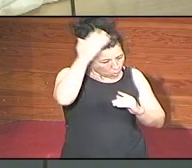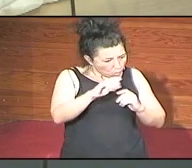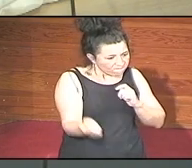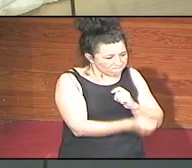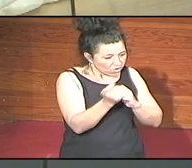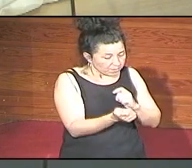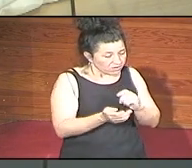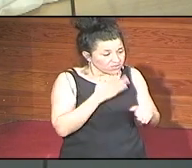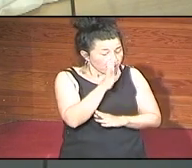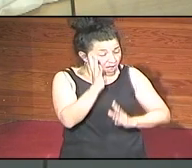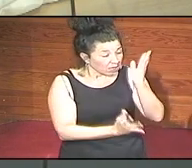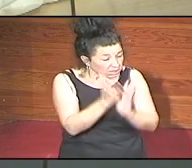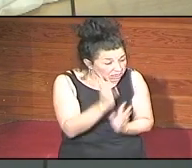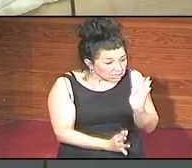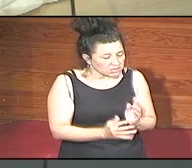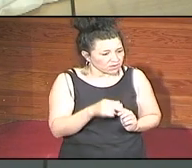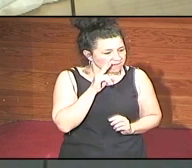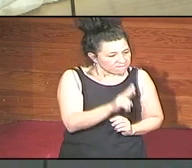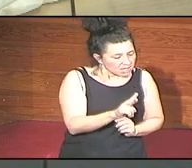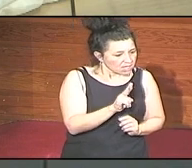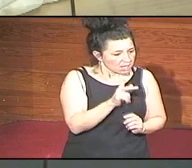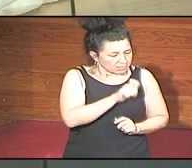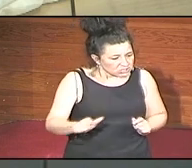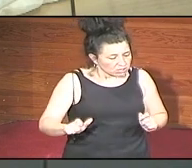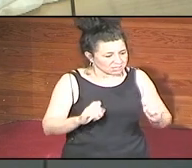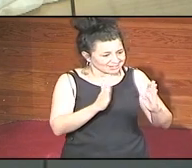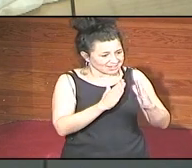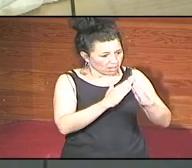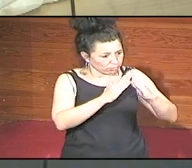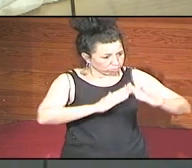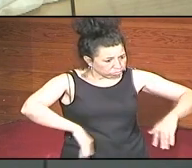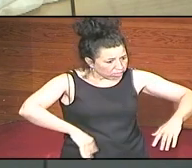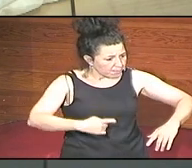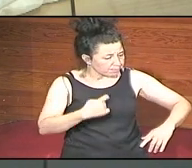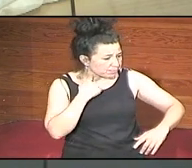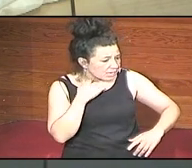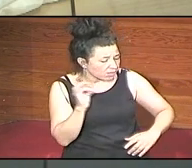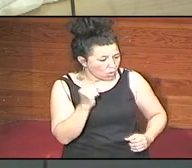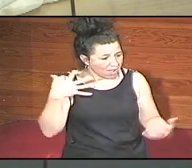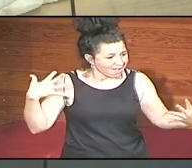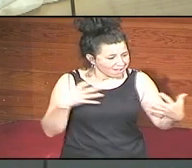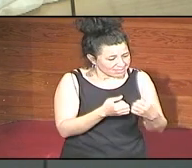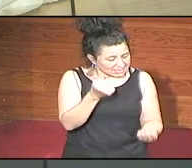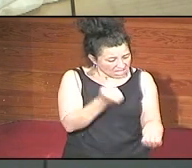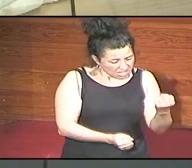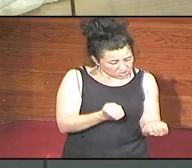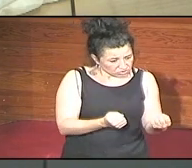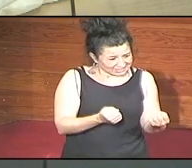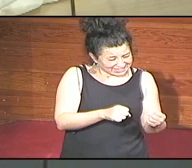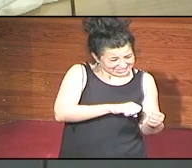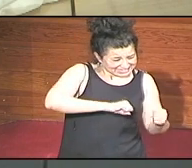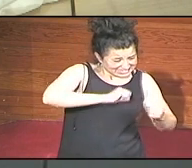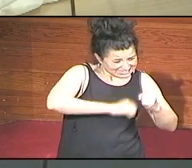la gente ha perdido sus casas o va a un accidente de coche tiene que sacar de entre los amasijos de